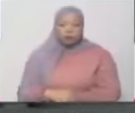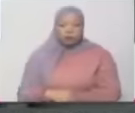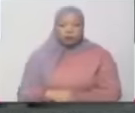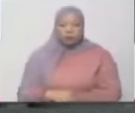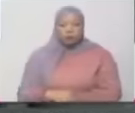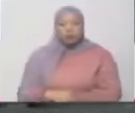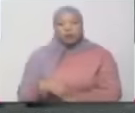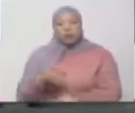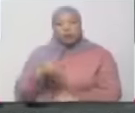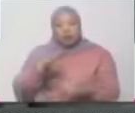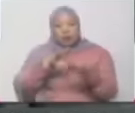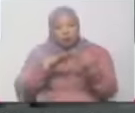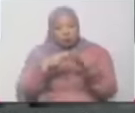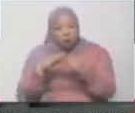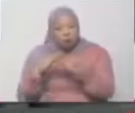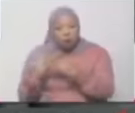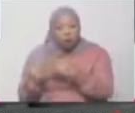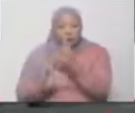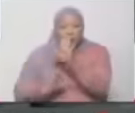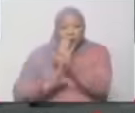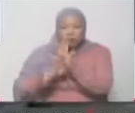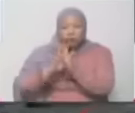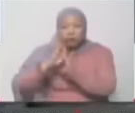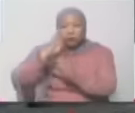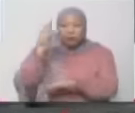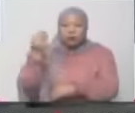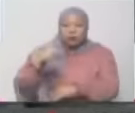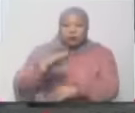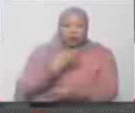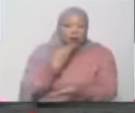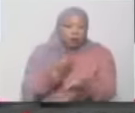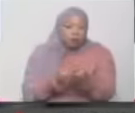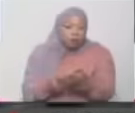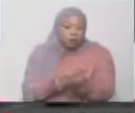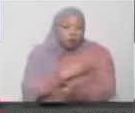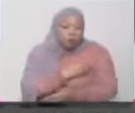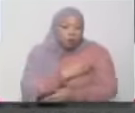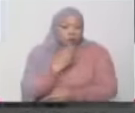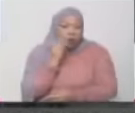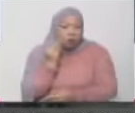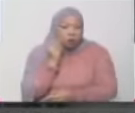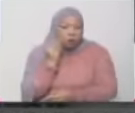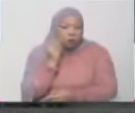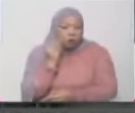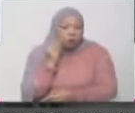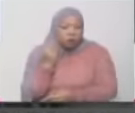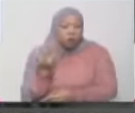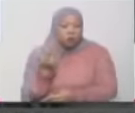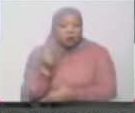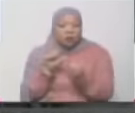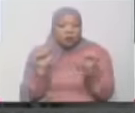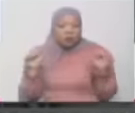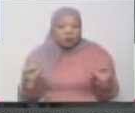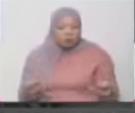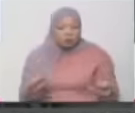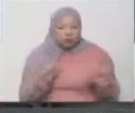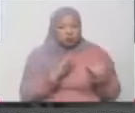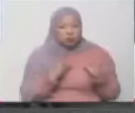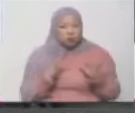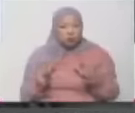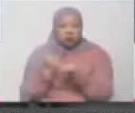más consolidadas, más avanzadas, cada una con su propia dinámica, su propia experiencia. Creo que esa experiencia hay que sistematizarla y